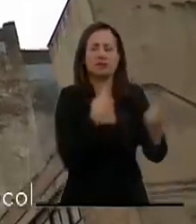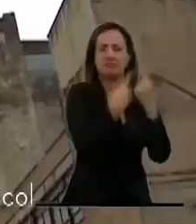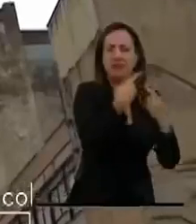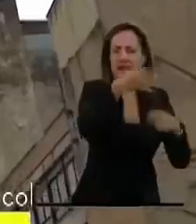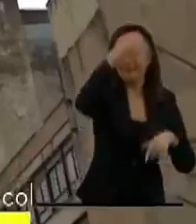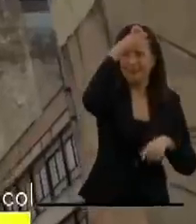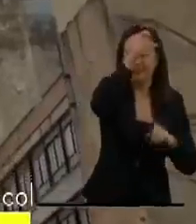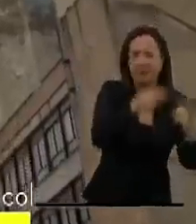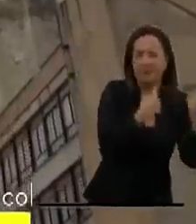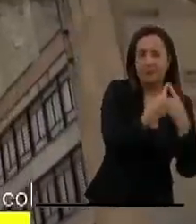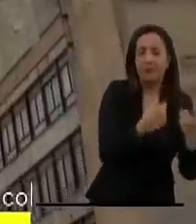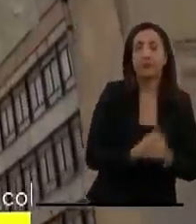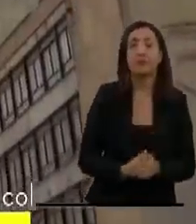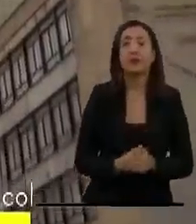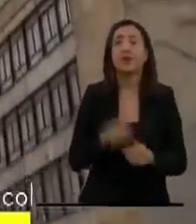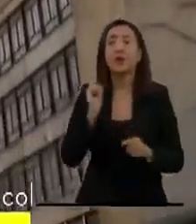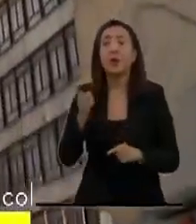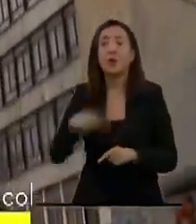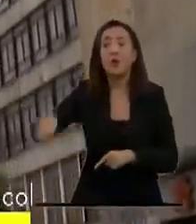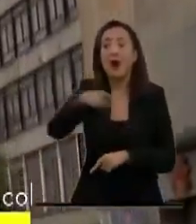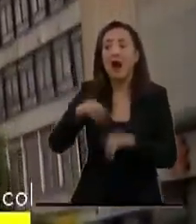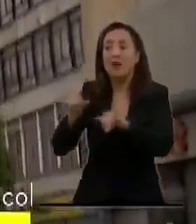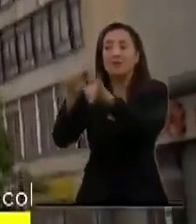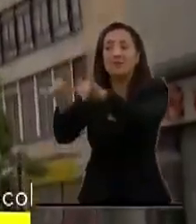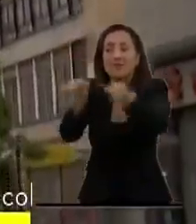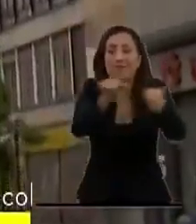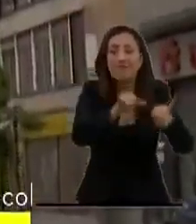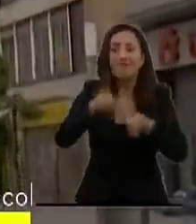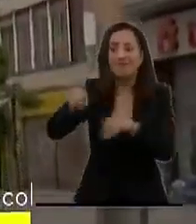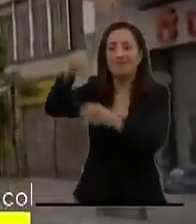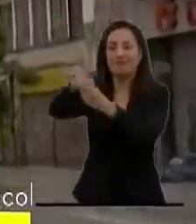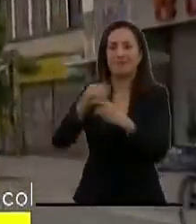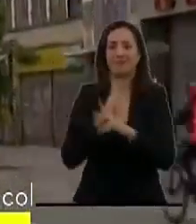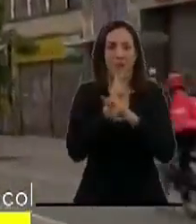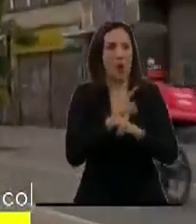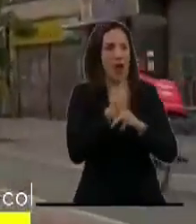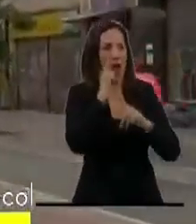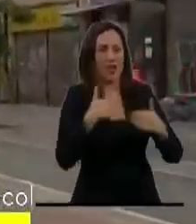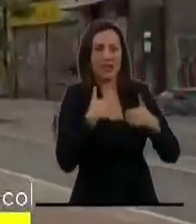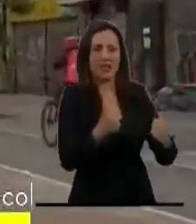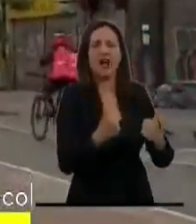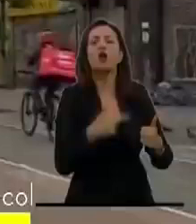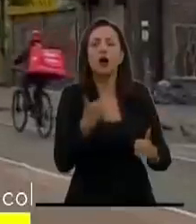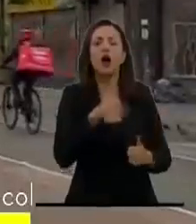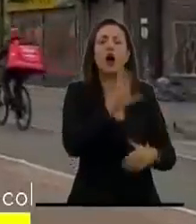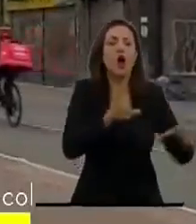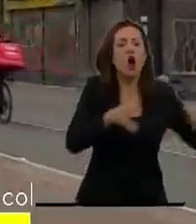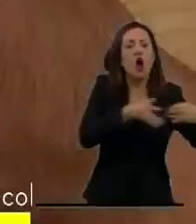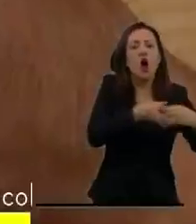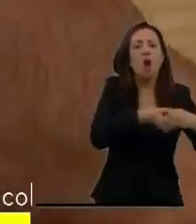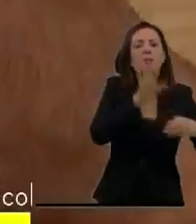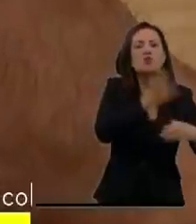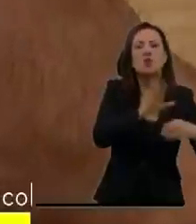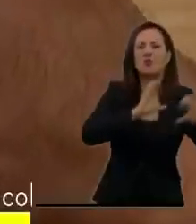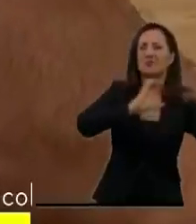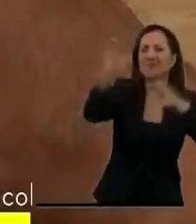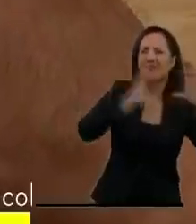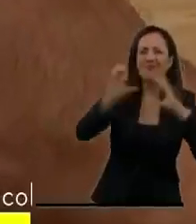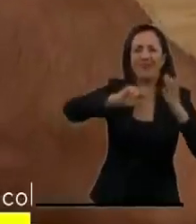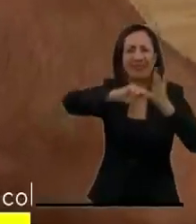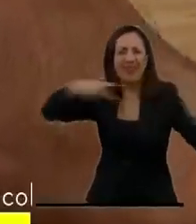Frente a las medidas de aislamiento preventivo y protección de la salud, la Comisión Nacional de Telecomunicaciones ha registrado un incremento en el tráfico web